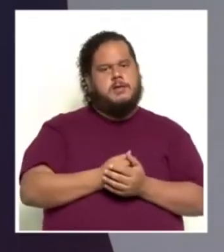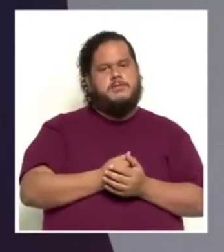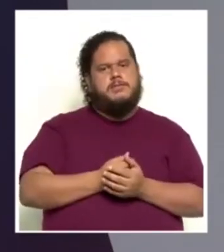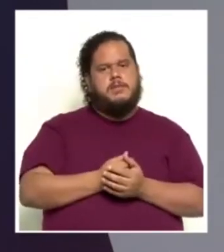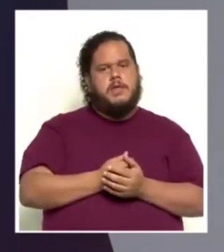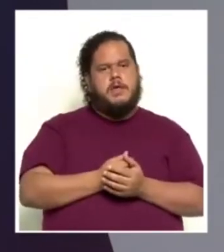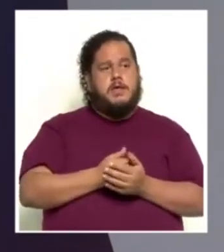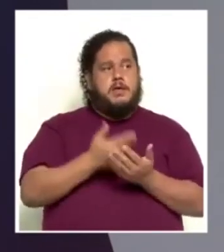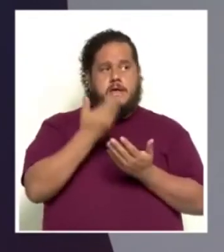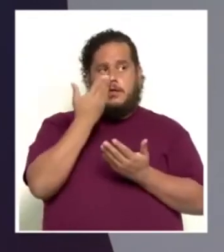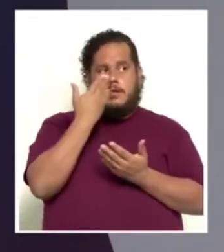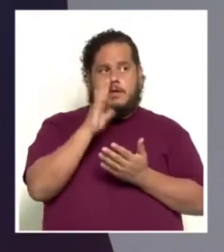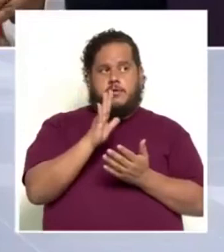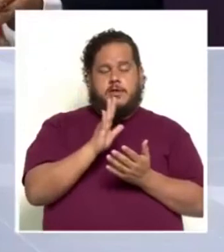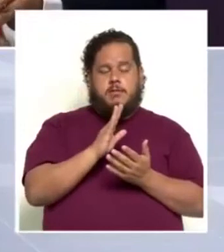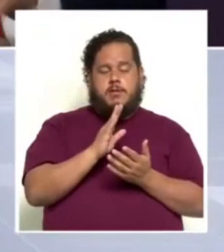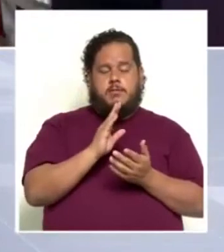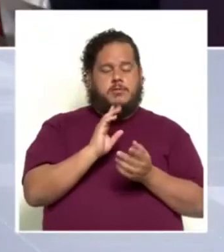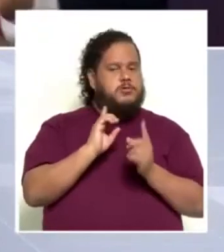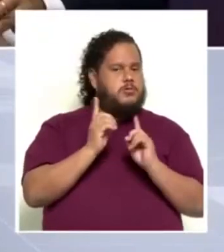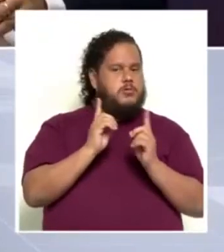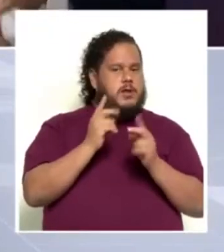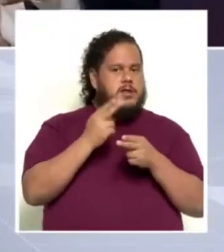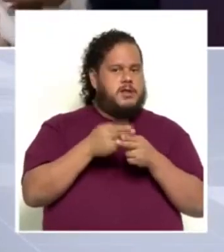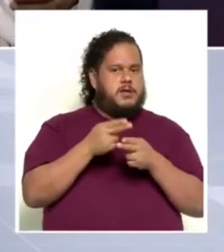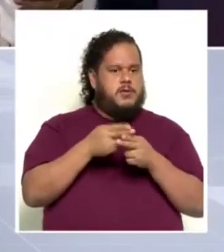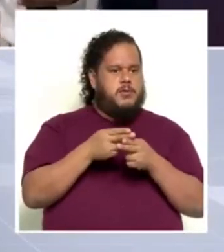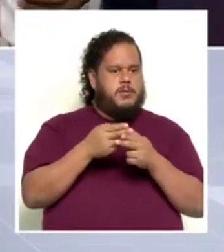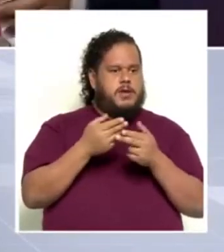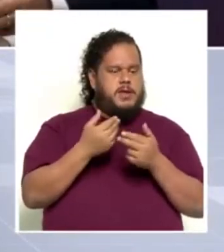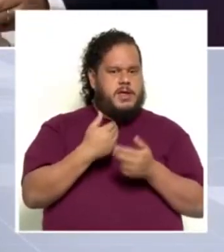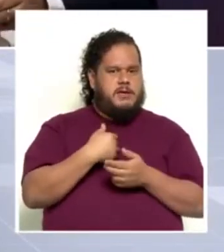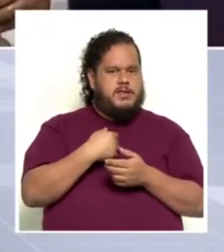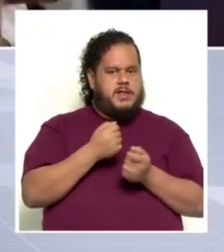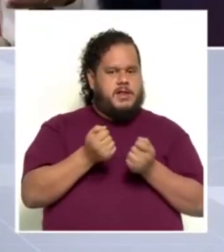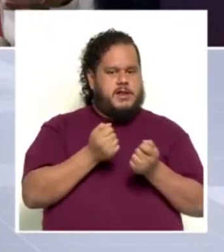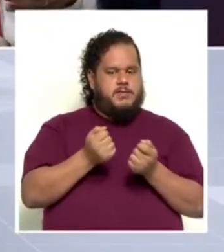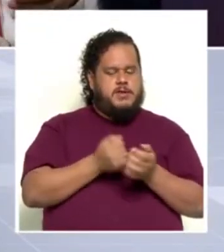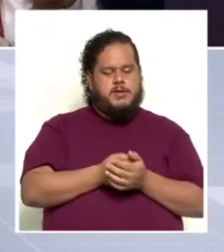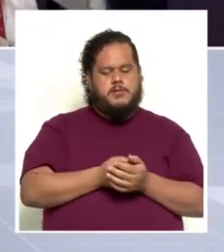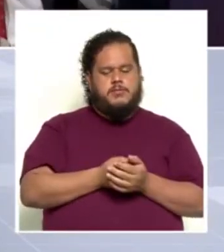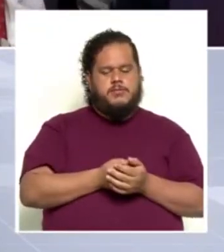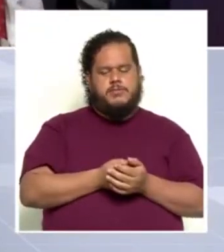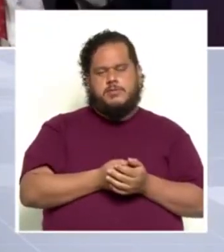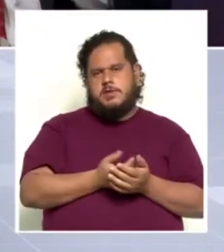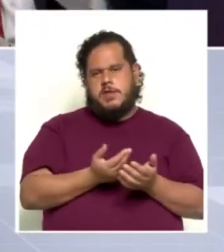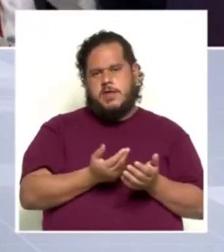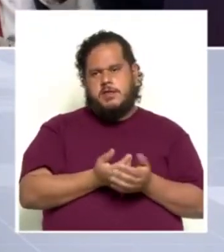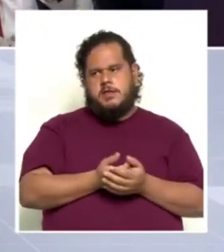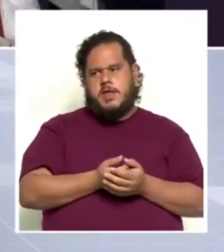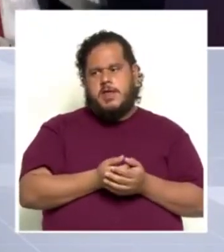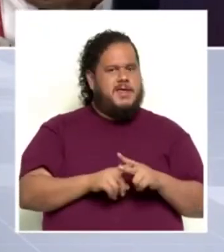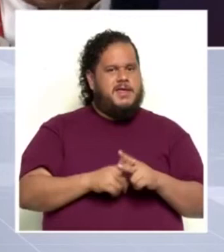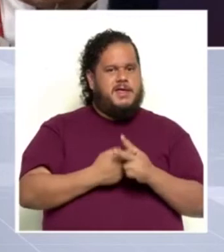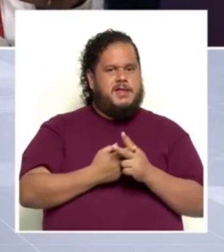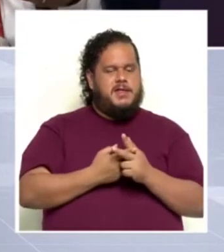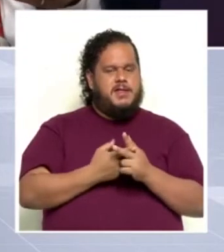no sabemos cuál es el nombre que va a tener la administración, es que